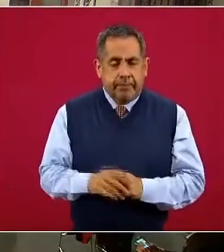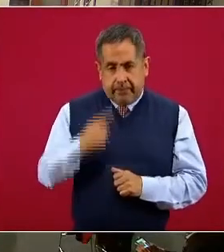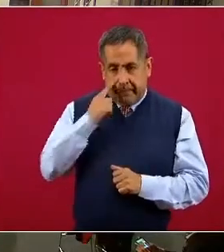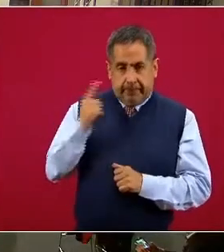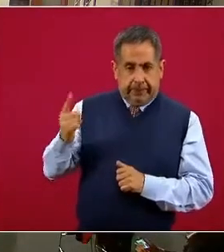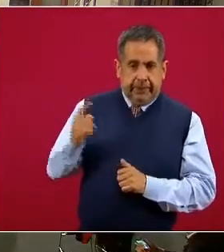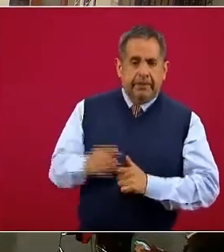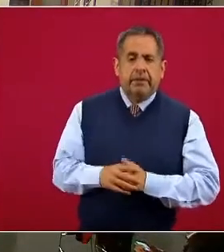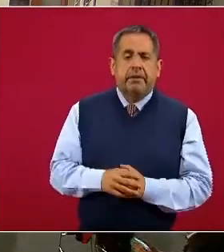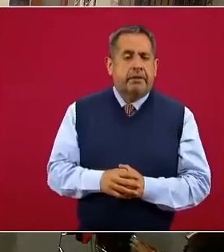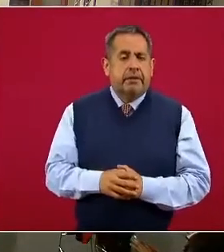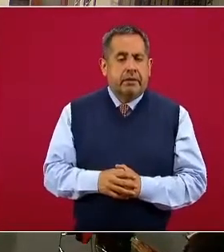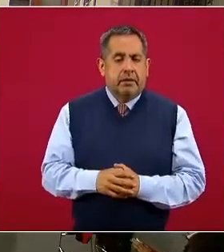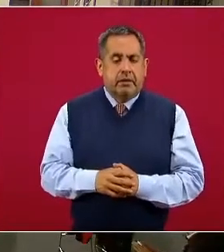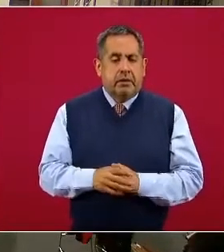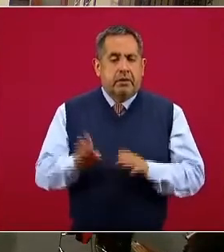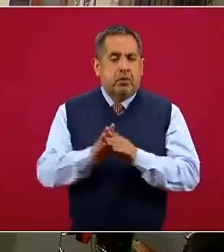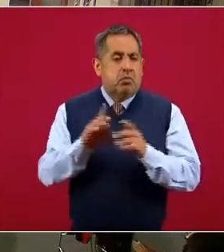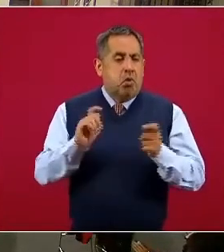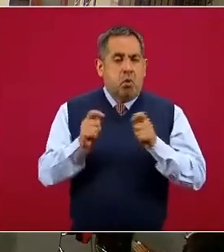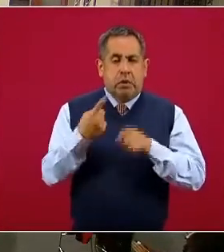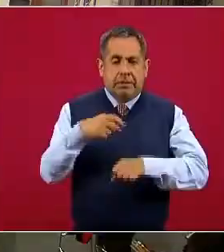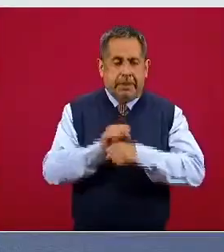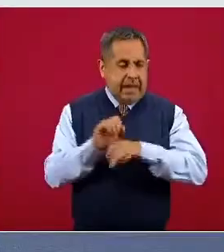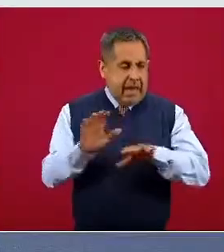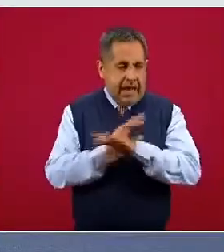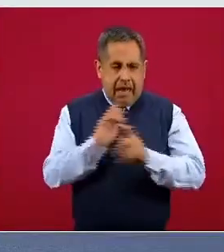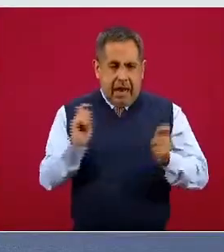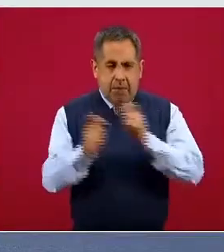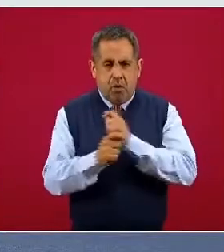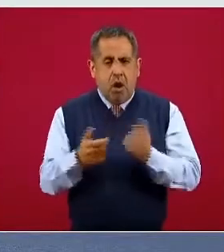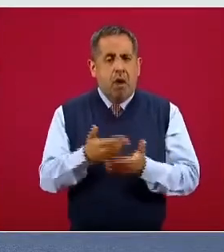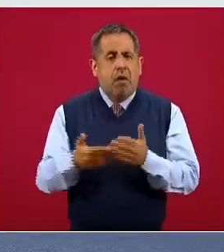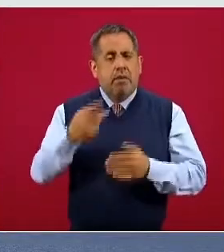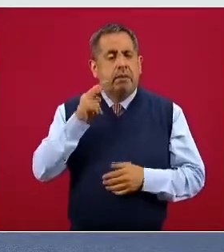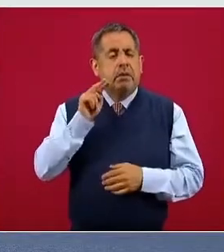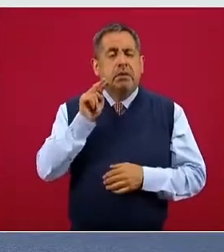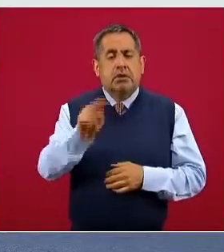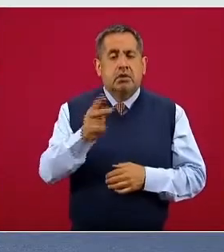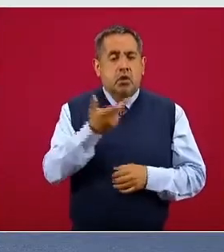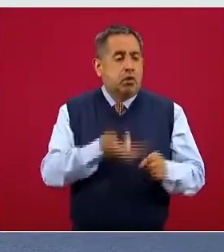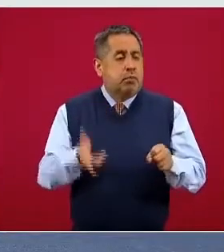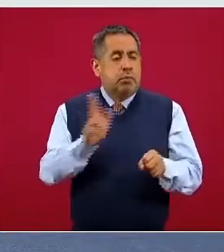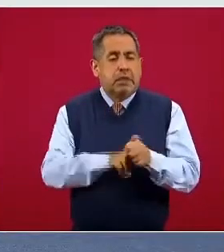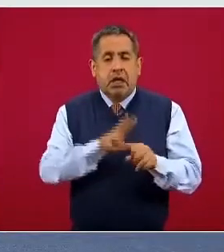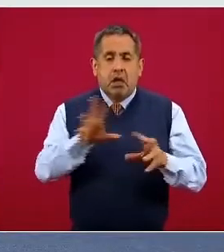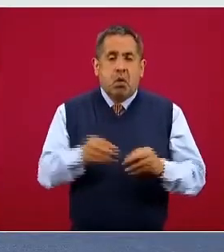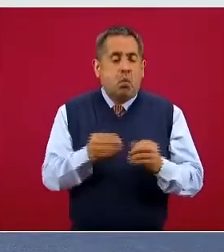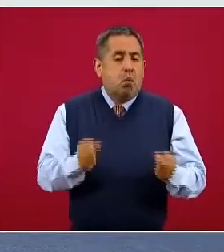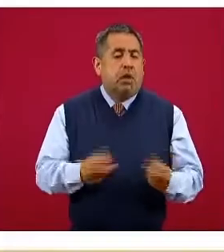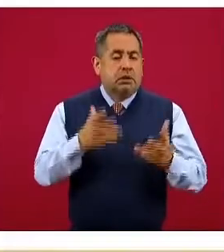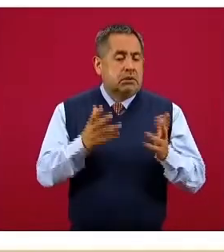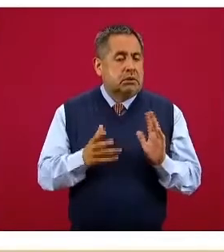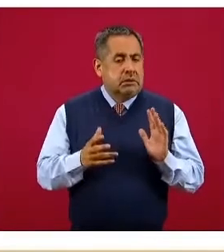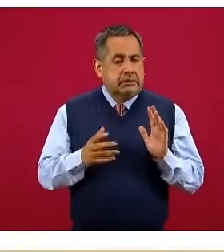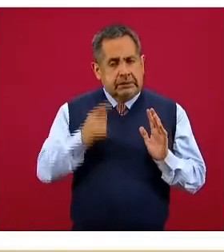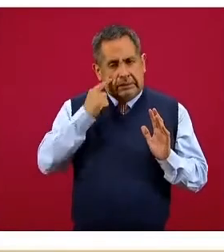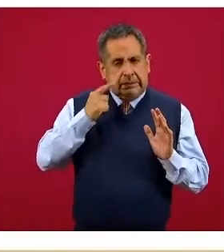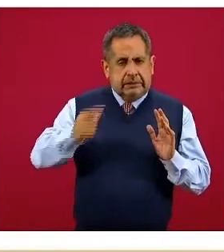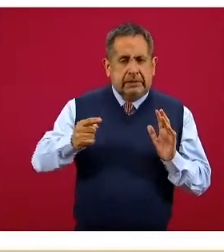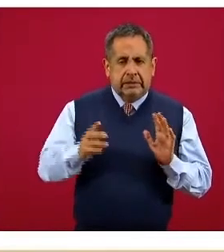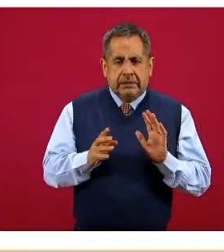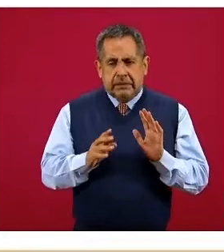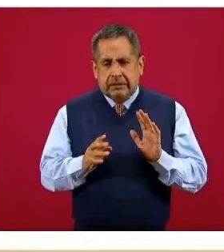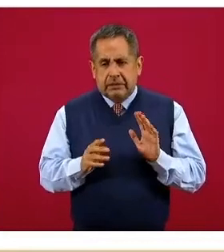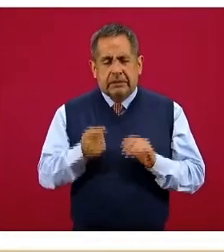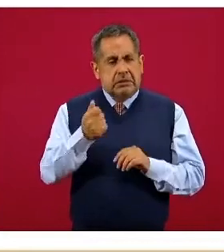siguiente, vemos este porcentaje de cambio semanal, ahora para los casos hospitalizados, acumulados también. Aquí